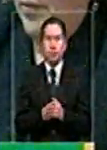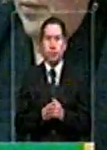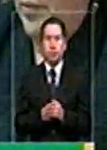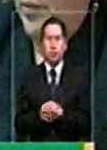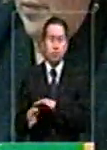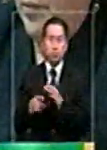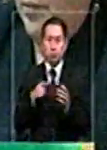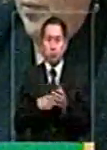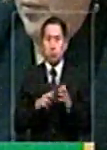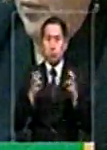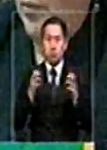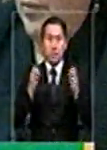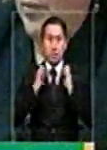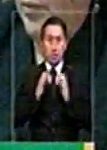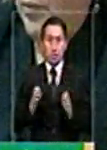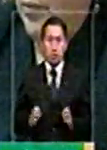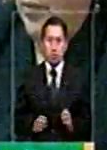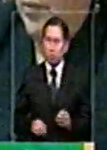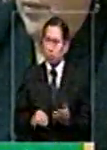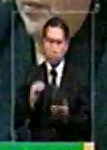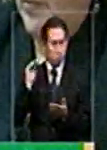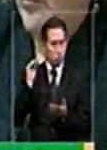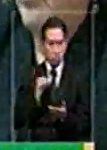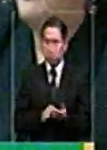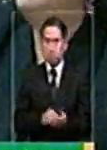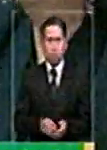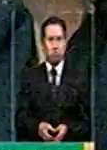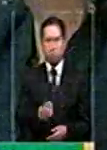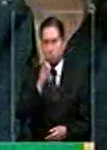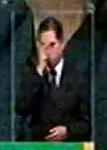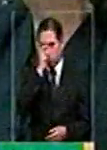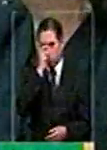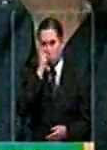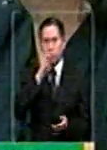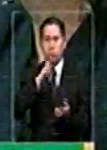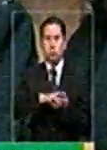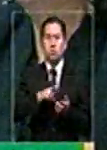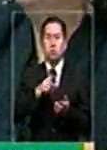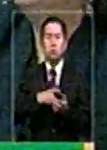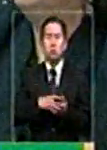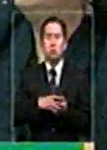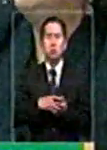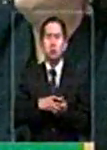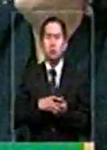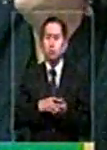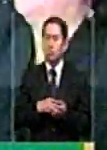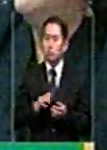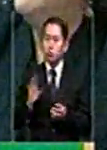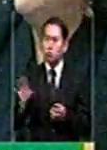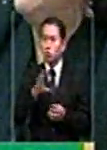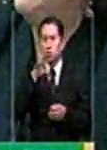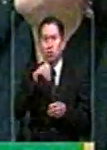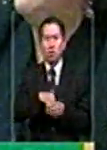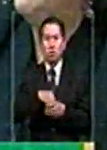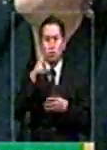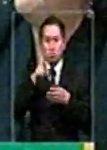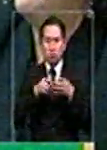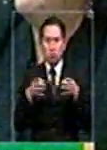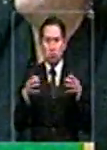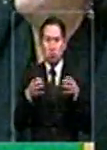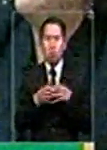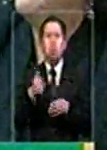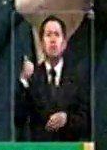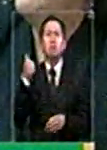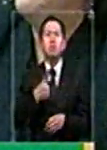tema ético cerrado, prácticamente por sus propios componentes de comunidad